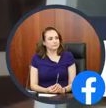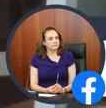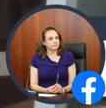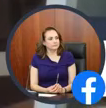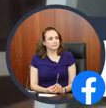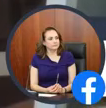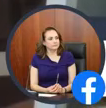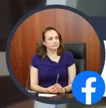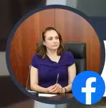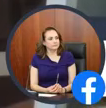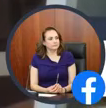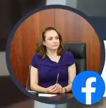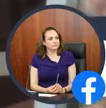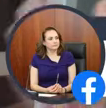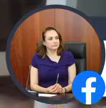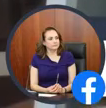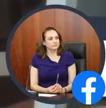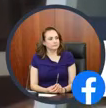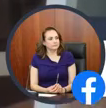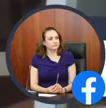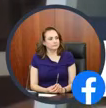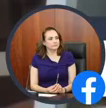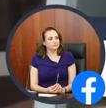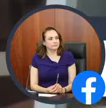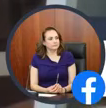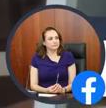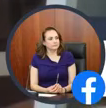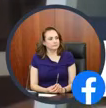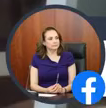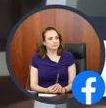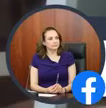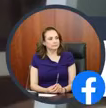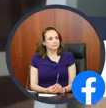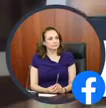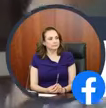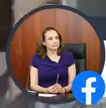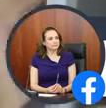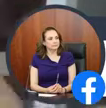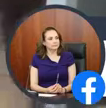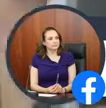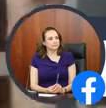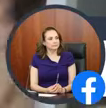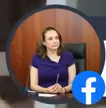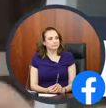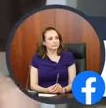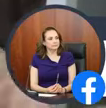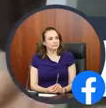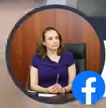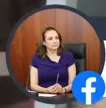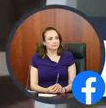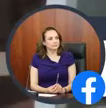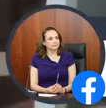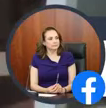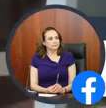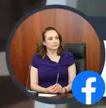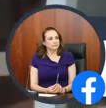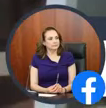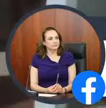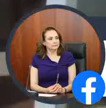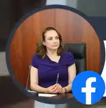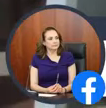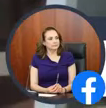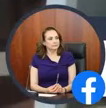Las veces que lo golpeabas, como lo hayas golpeado, como lo hayas violentado, hoy sabemos tantas cosas y tanta información que solo va a